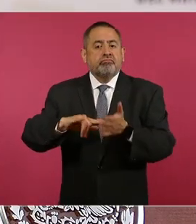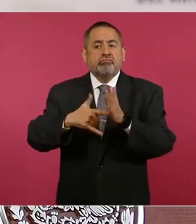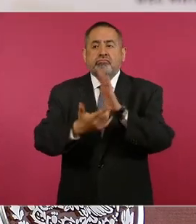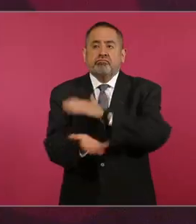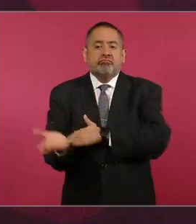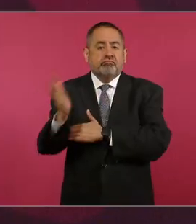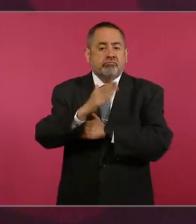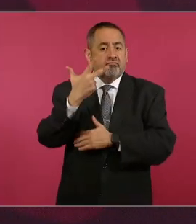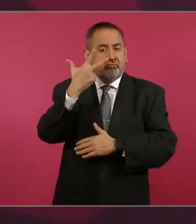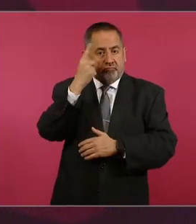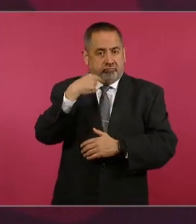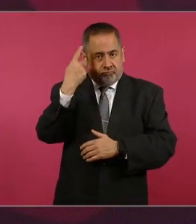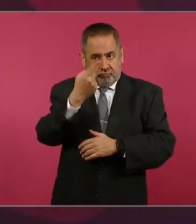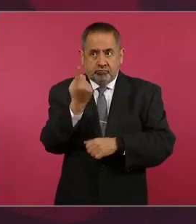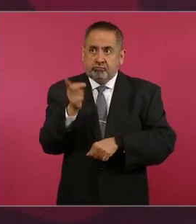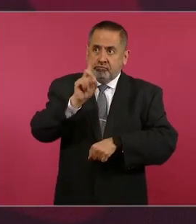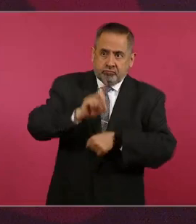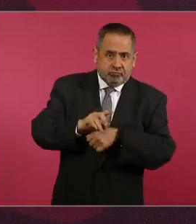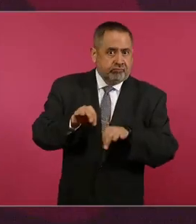horas.